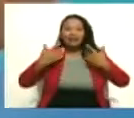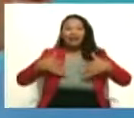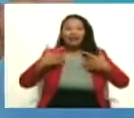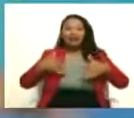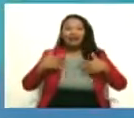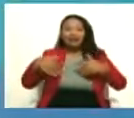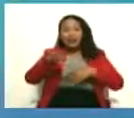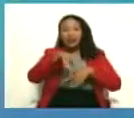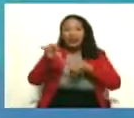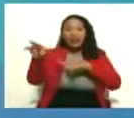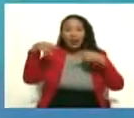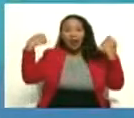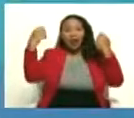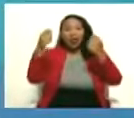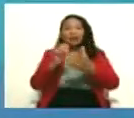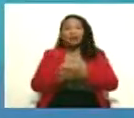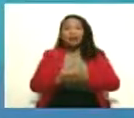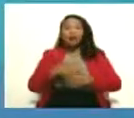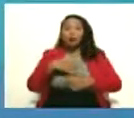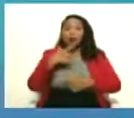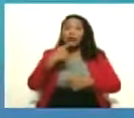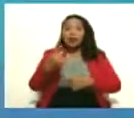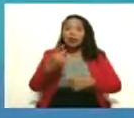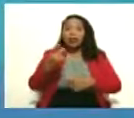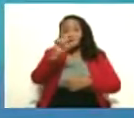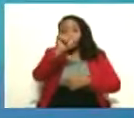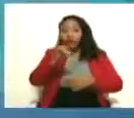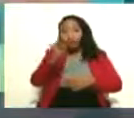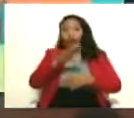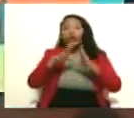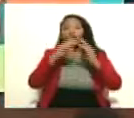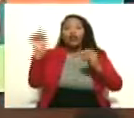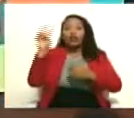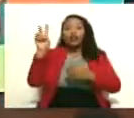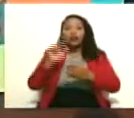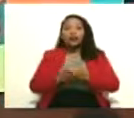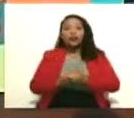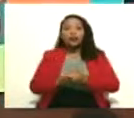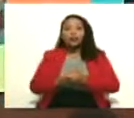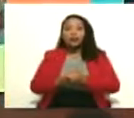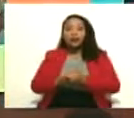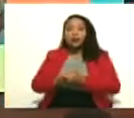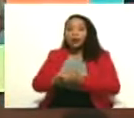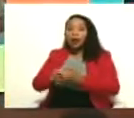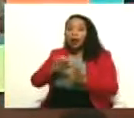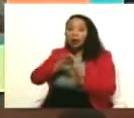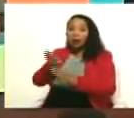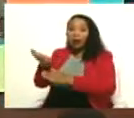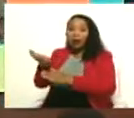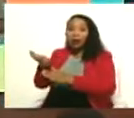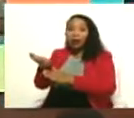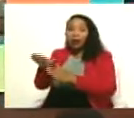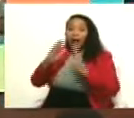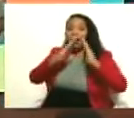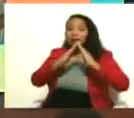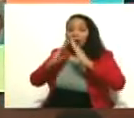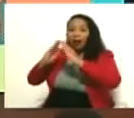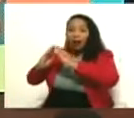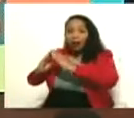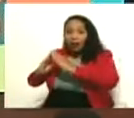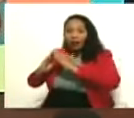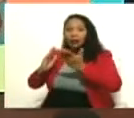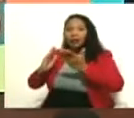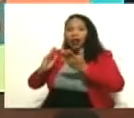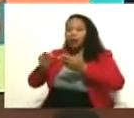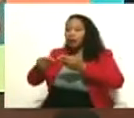todo eso con la campaña. Podemos decir que el Esequibo es de toda Venezuela. Es de toda Venezuela. Bueno, y aparte de los casa por casa, los